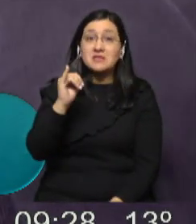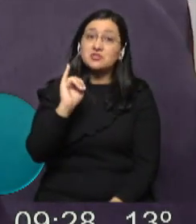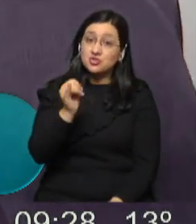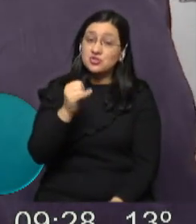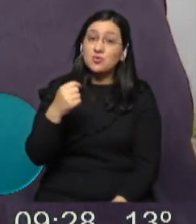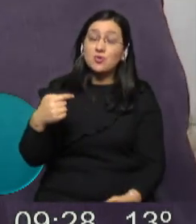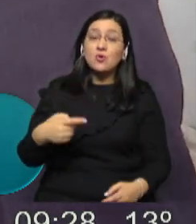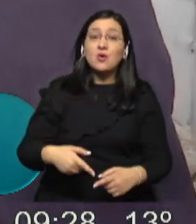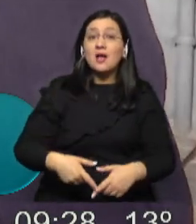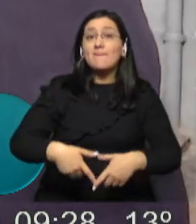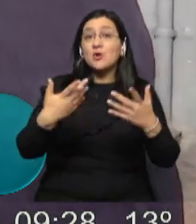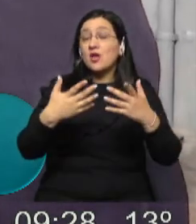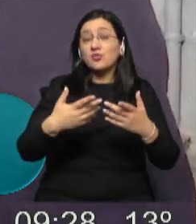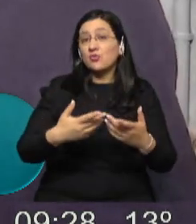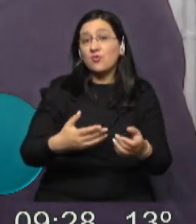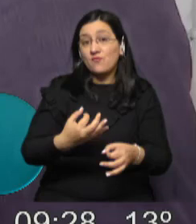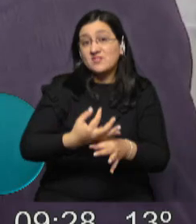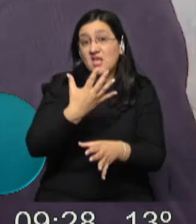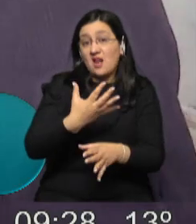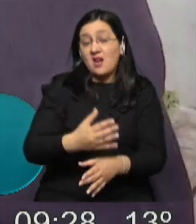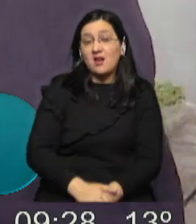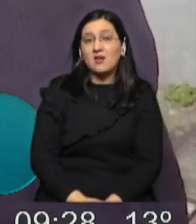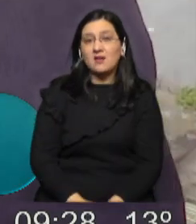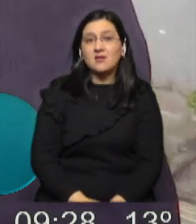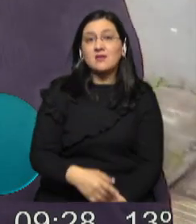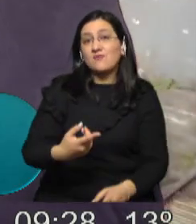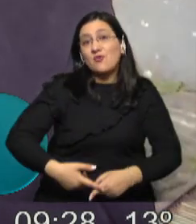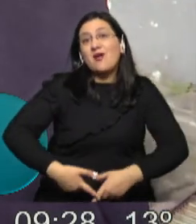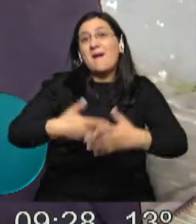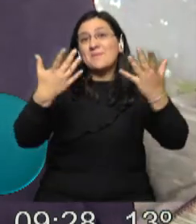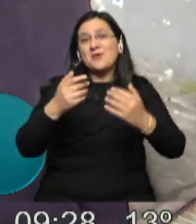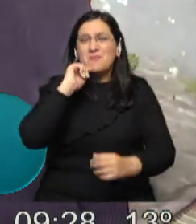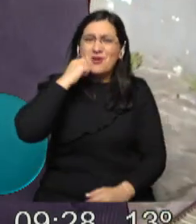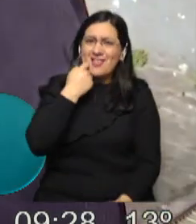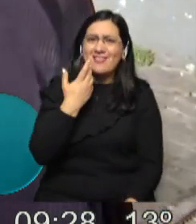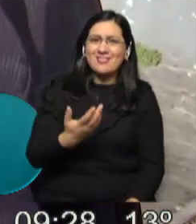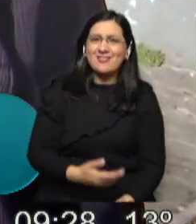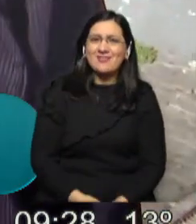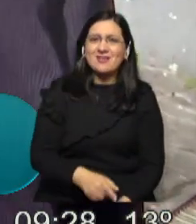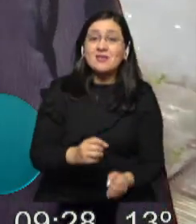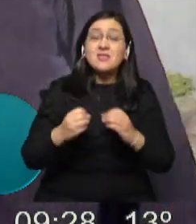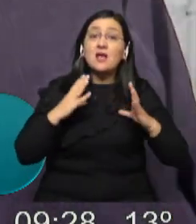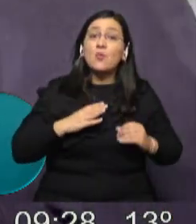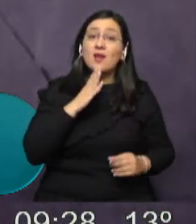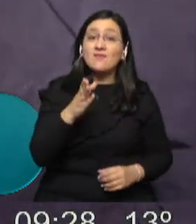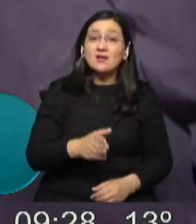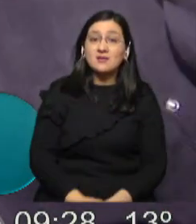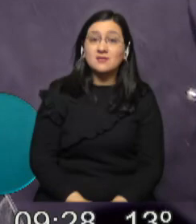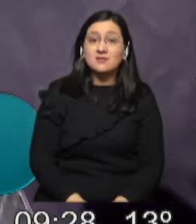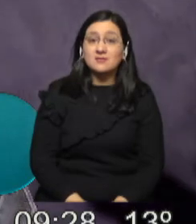el campeonato, digamos. Sí, era oficial. Qué lindo. Salimos campeones, salimos lindos. Qué bueno. ¿Y a qué escuela van los guris? ¿A qué escuela va